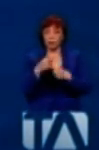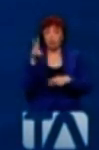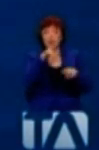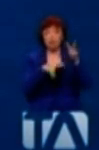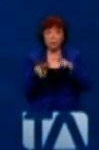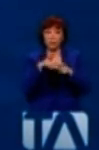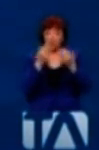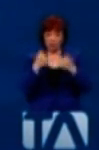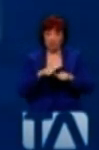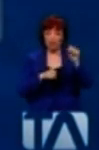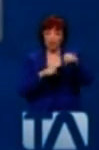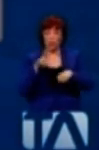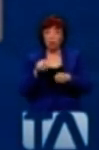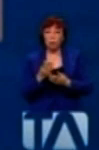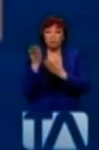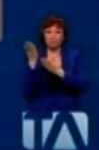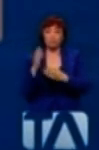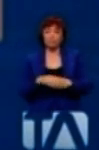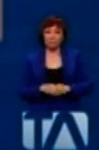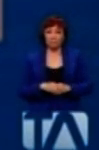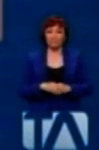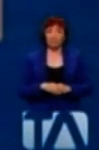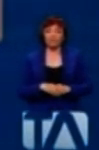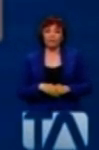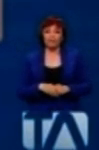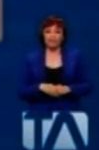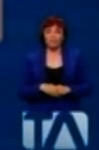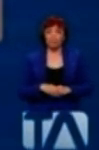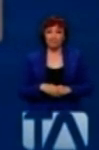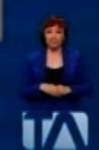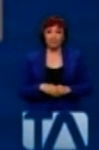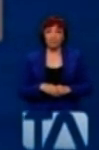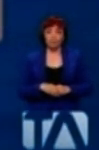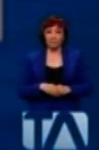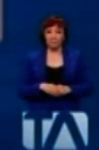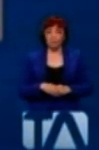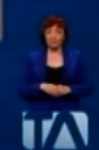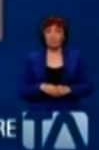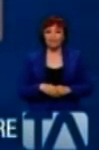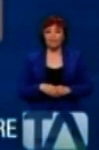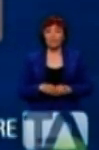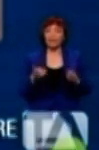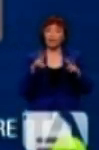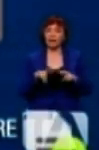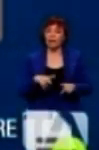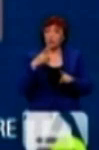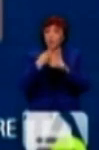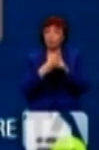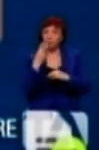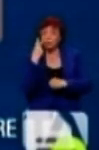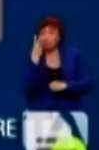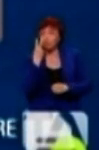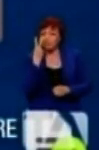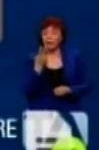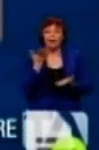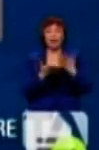se les asignó cupo. Entre el 13 y el 16 de agosto podrán rechazar o aceptarlo. Entre el 17 y el 21 del mismo mes, quienes no obtuvieron cupo